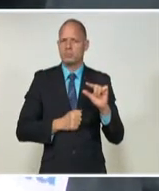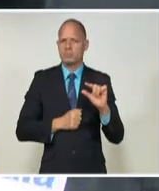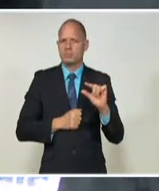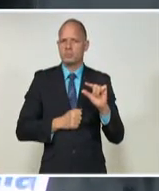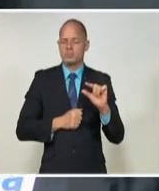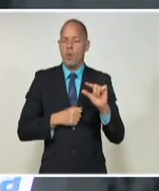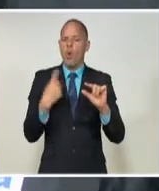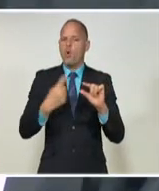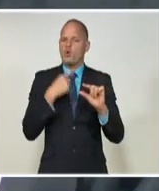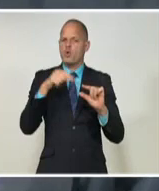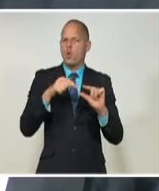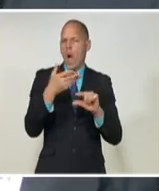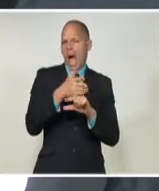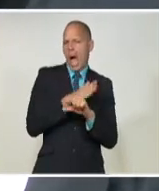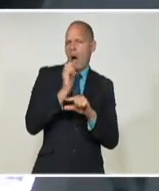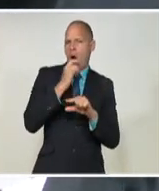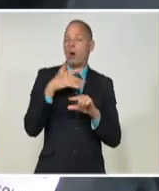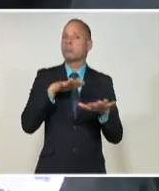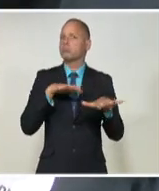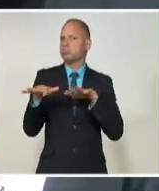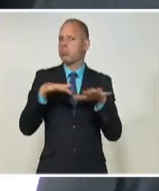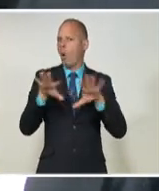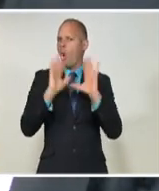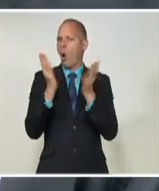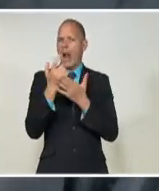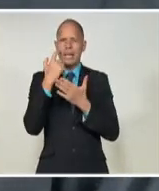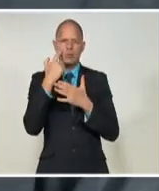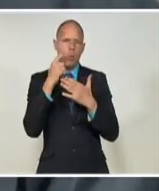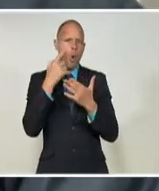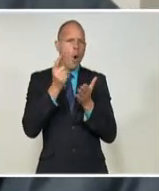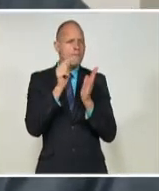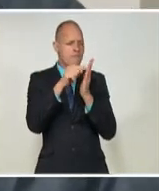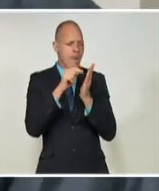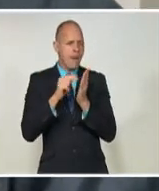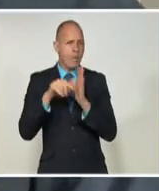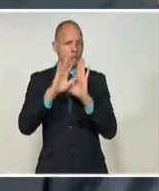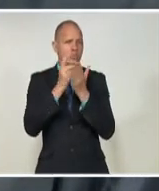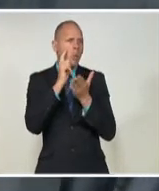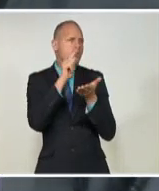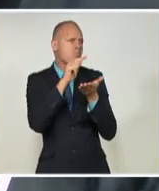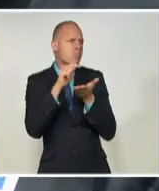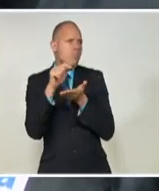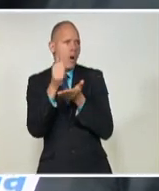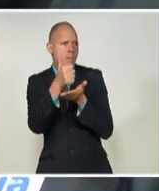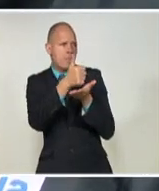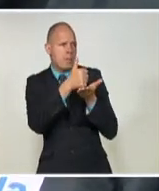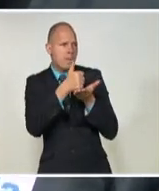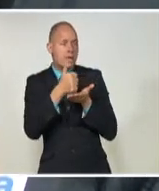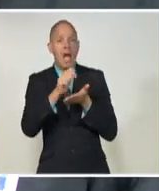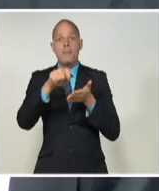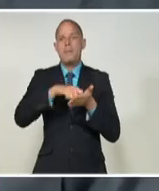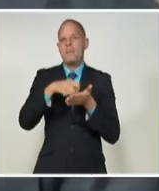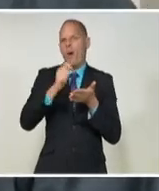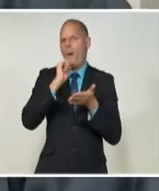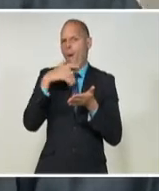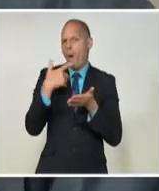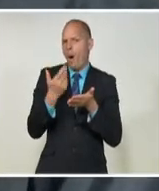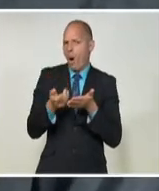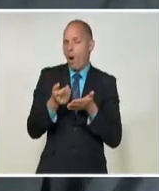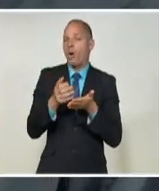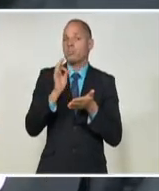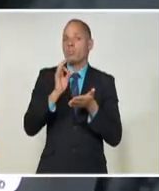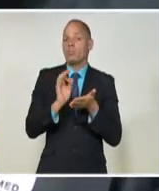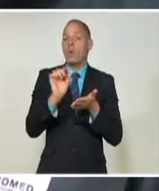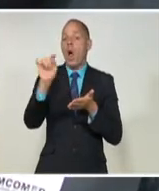sometimos a una rigurosa preparación con respecto a cómo íbamos a hacer la logística, cómo íbamos a llegar a las